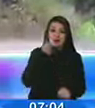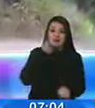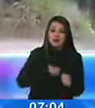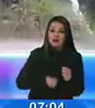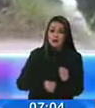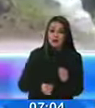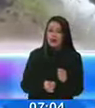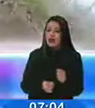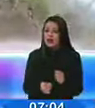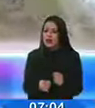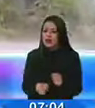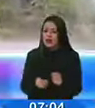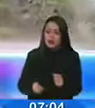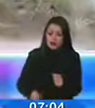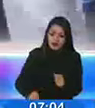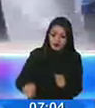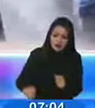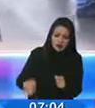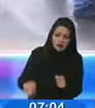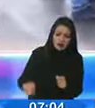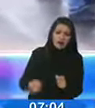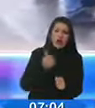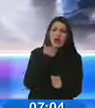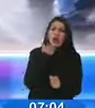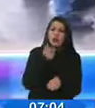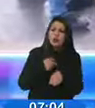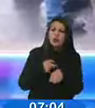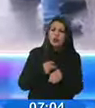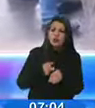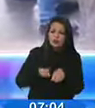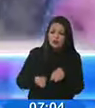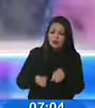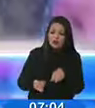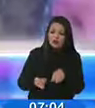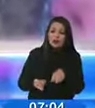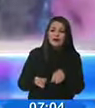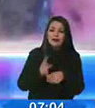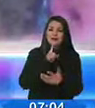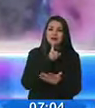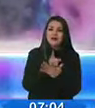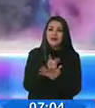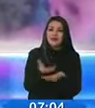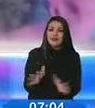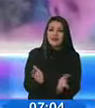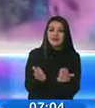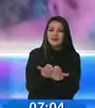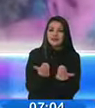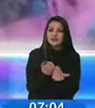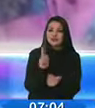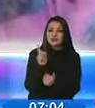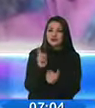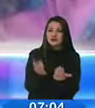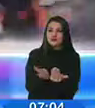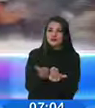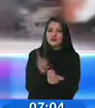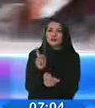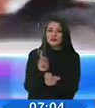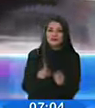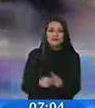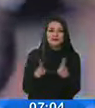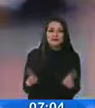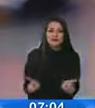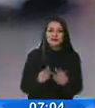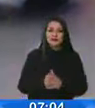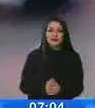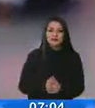halló empezó a tocarle. Entonces nos pudimos percatar de que no era basura.